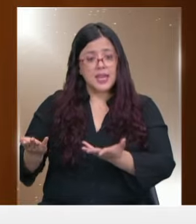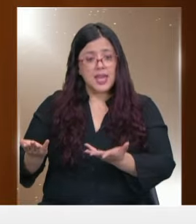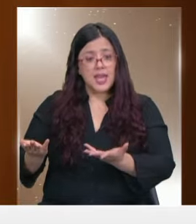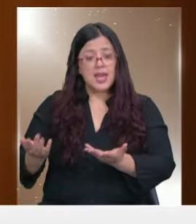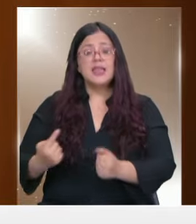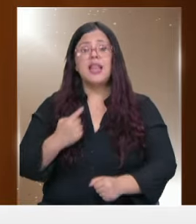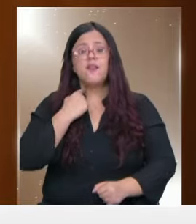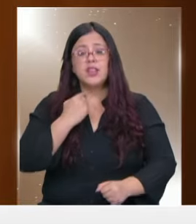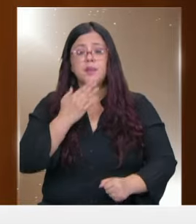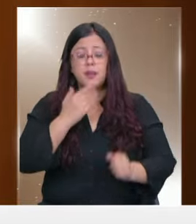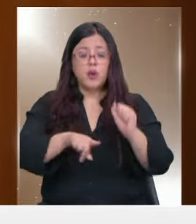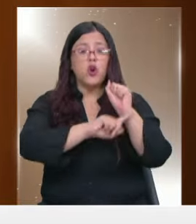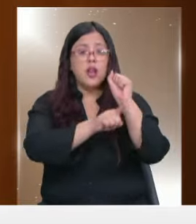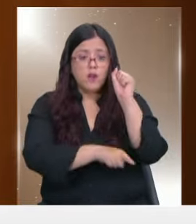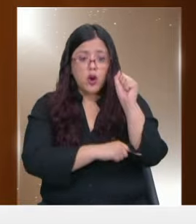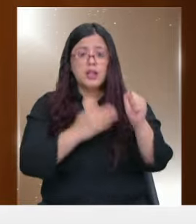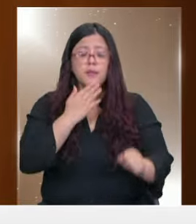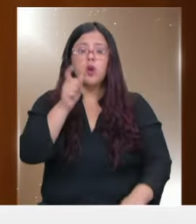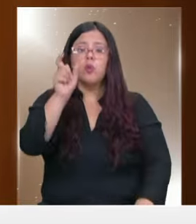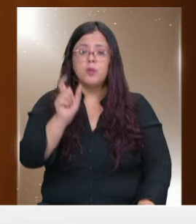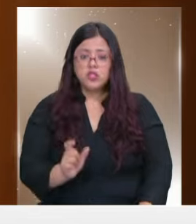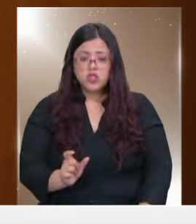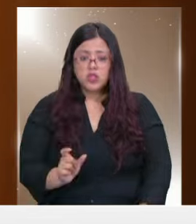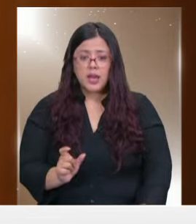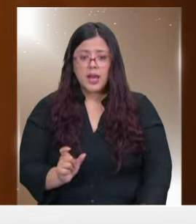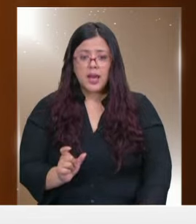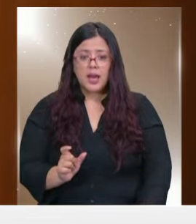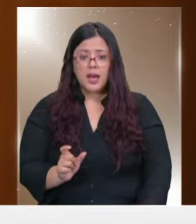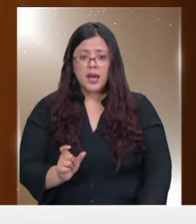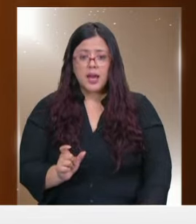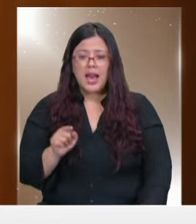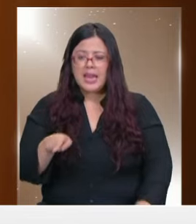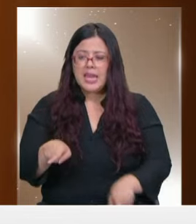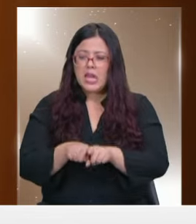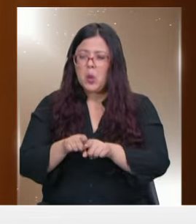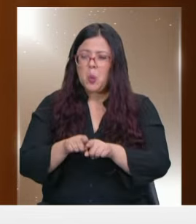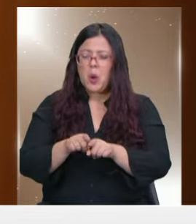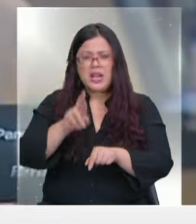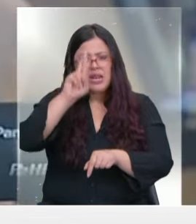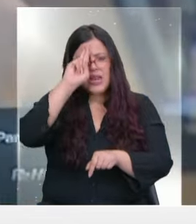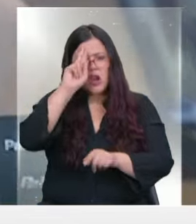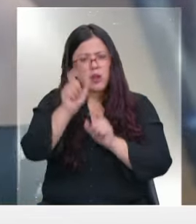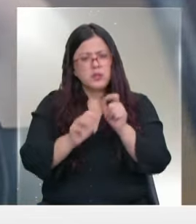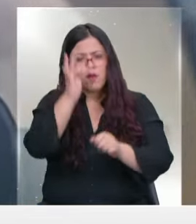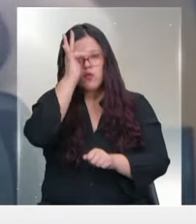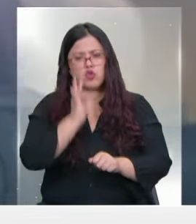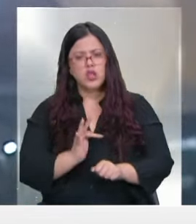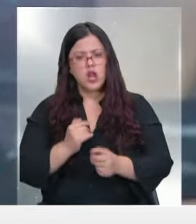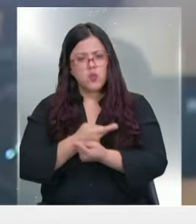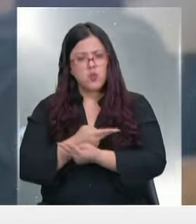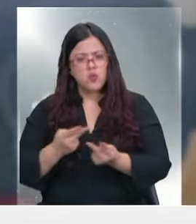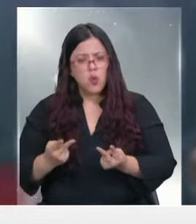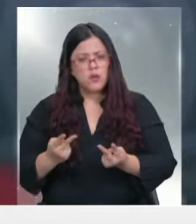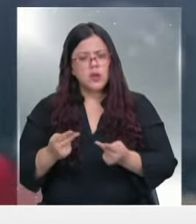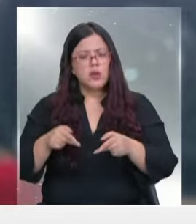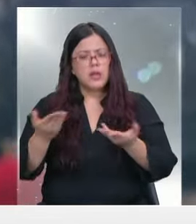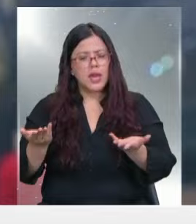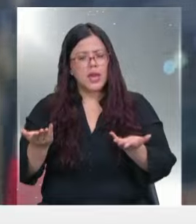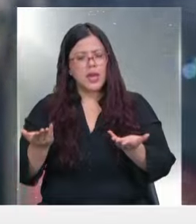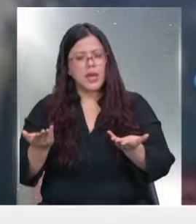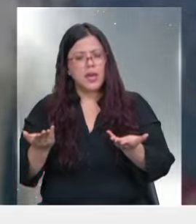querellante, sino también como ciudadano, a uno no deja de incomodarle que funcionarios públicos de ese nivel utilicen